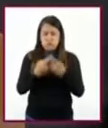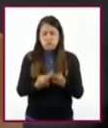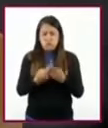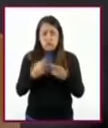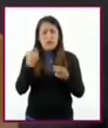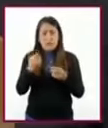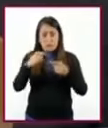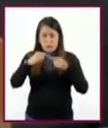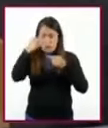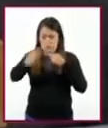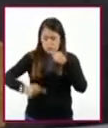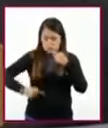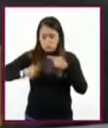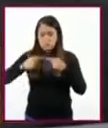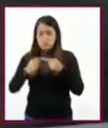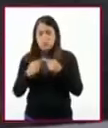el ciclo.